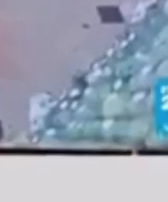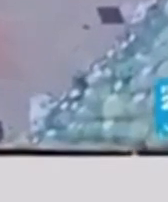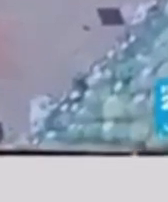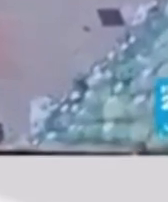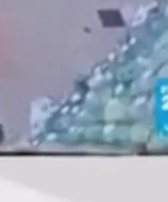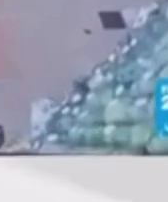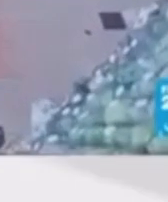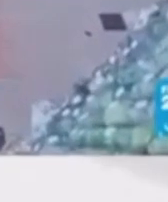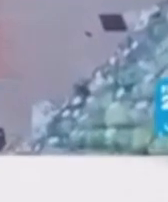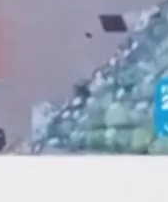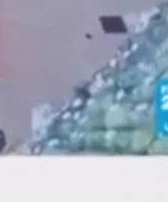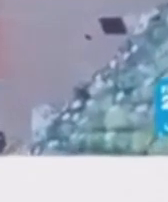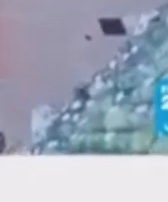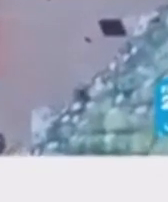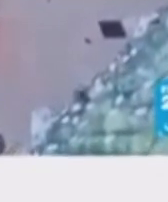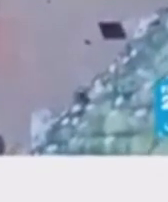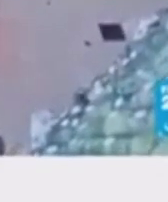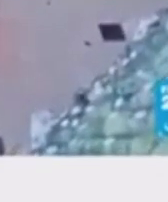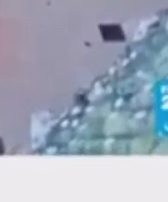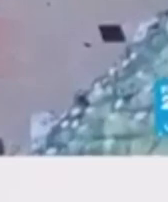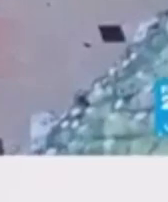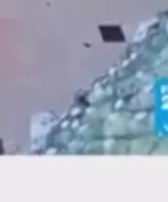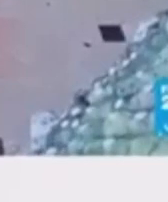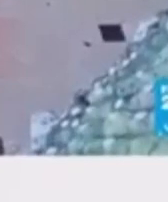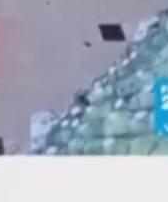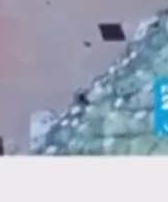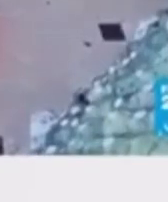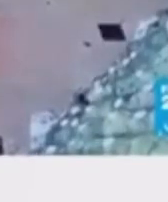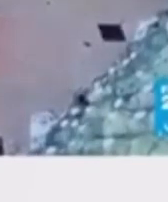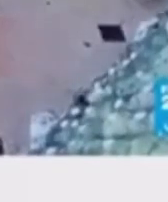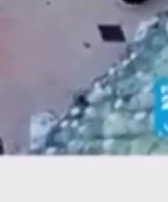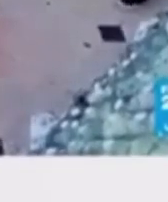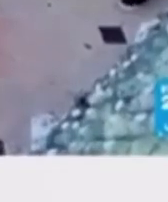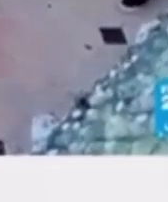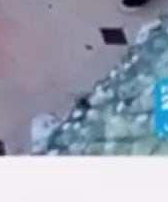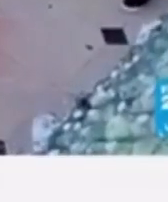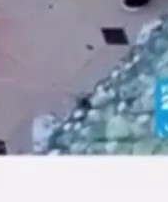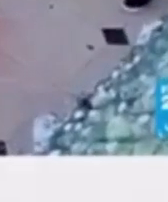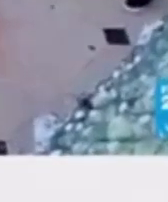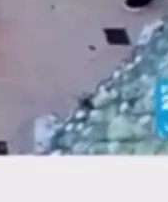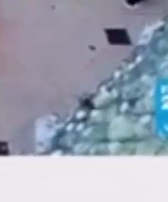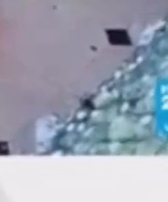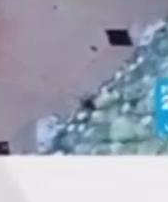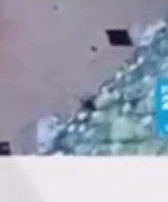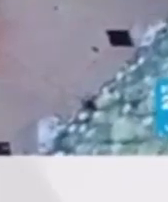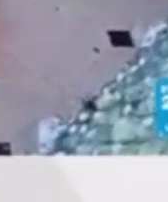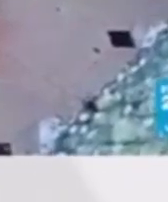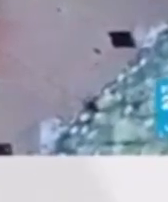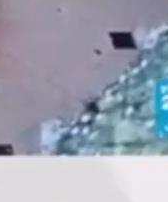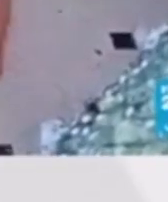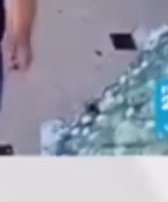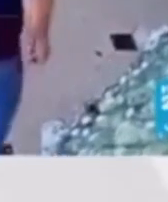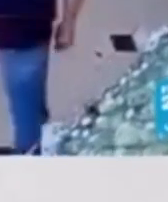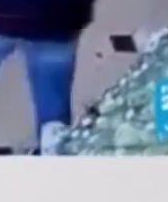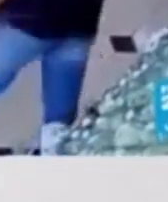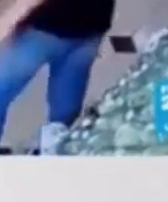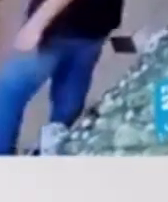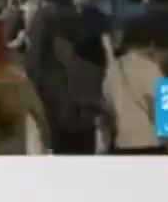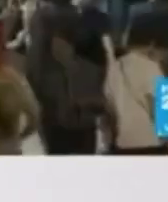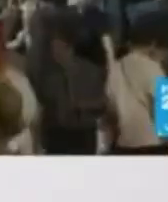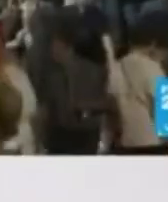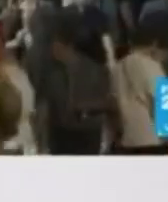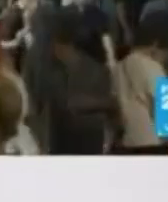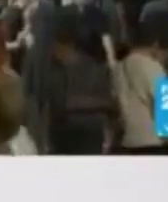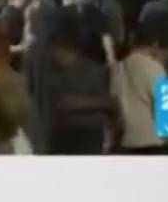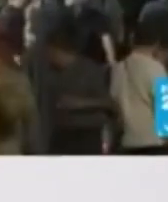de localizadores de personas. Pero ahora en estos momentos pues se han quedado prácticamente pues sin las